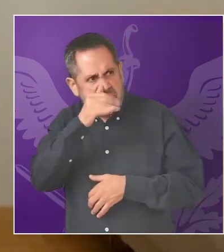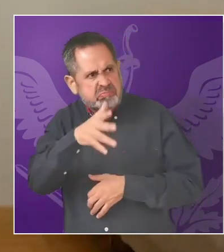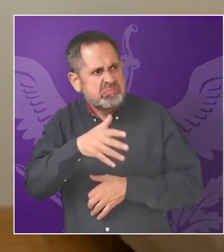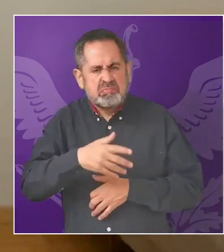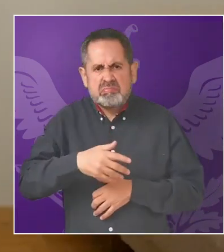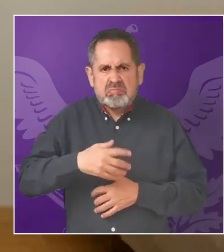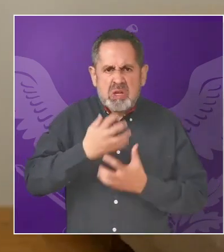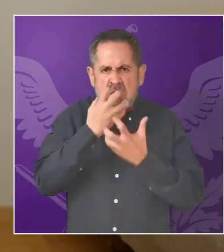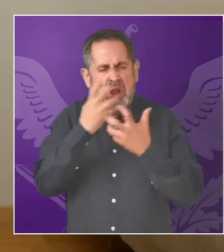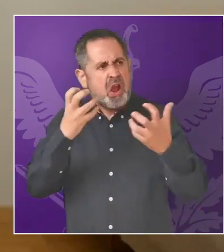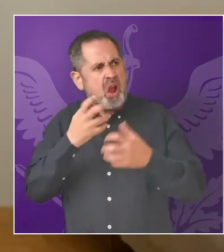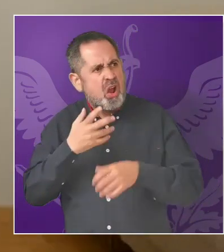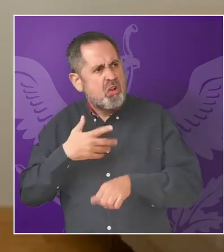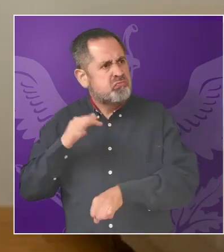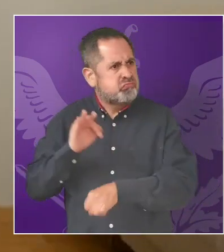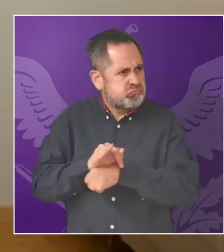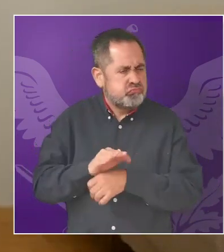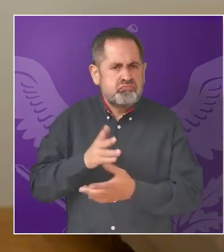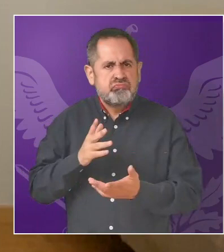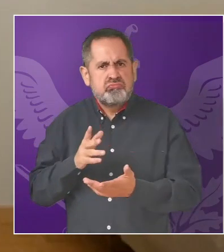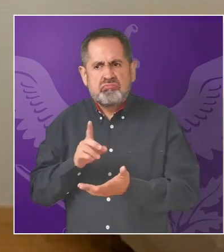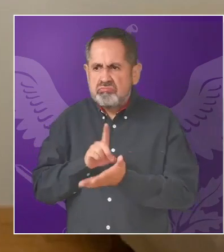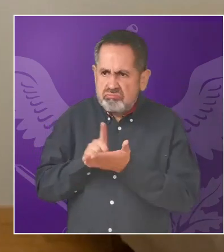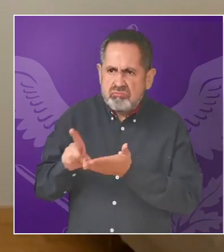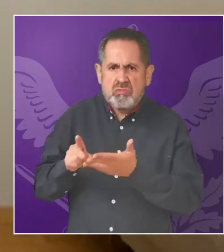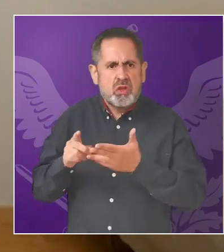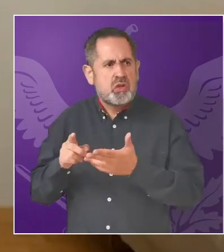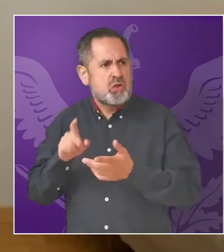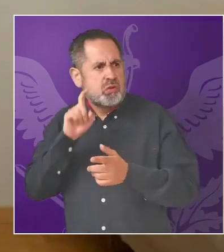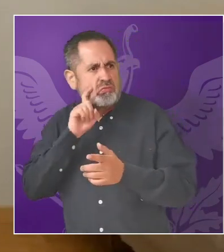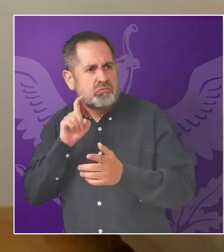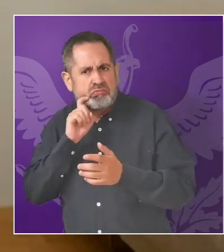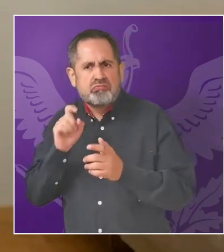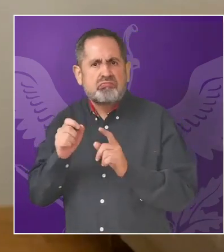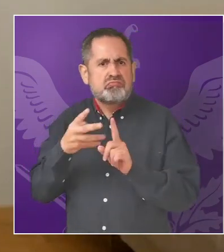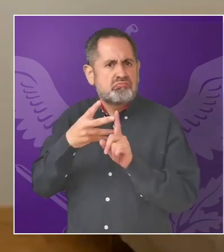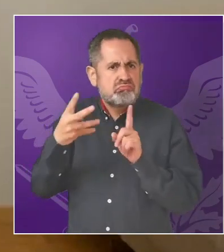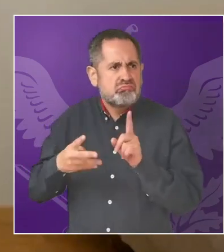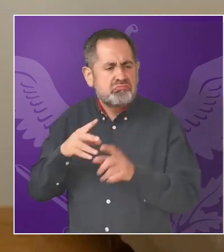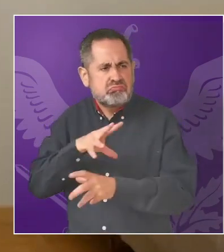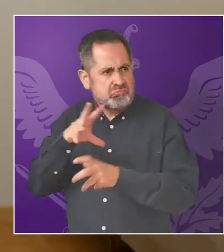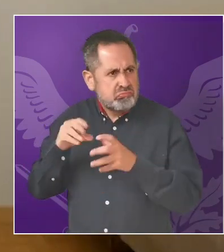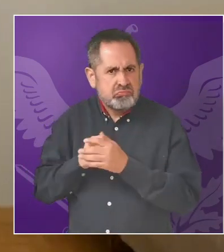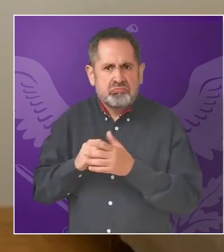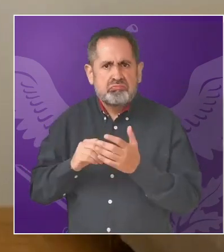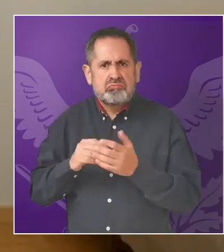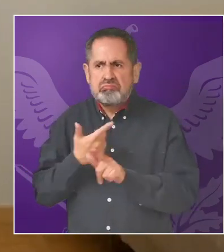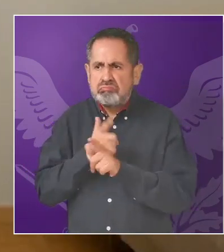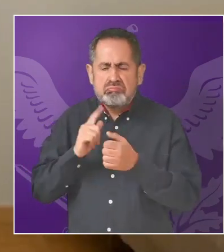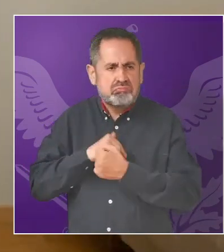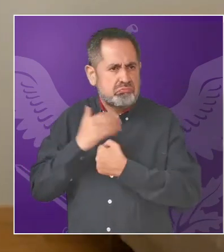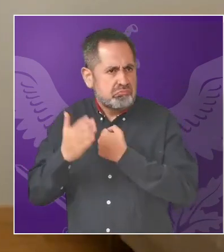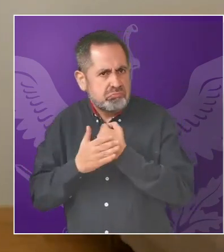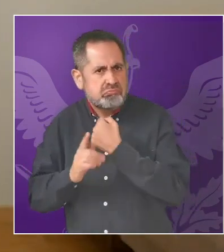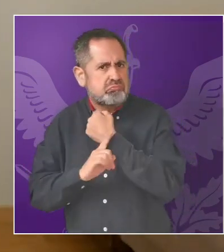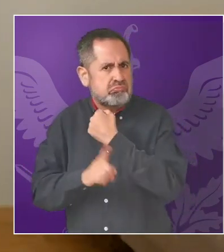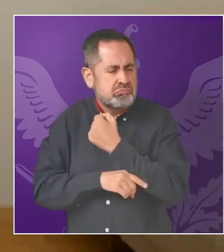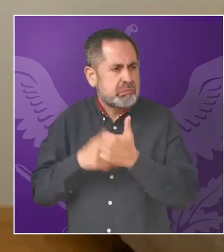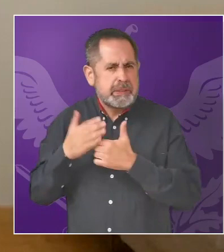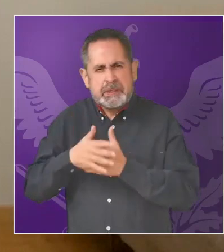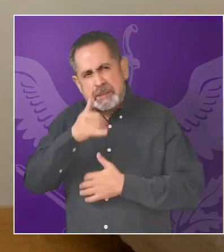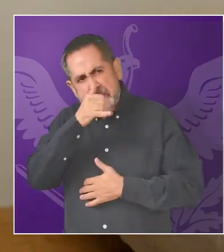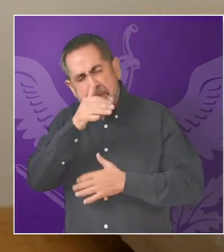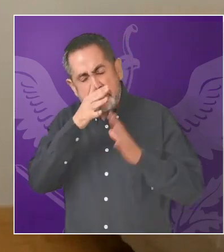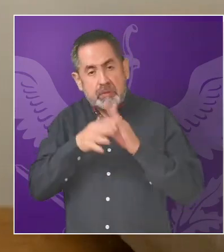la voz para defender y promocionar los derechos sexuales y reproductivos, la justicia reproductiva,